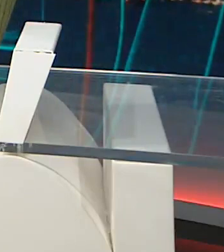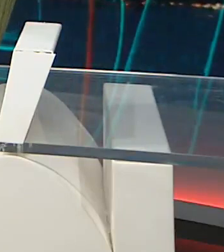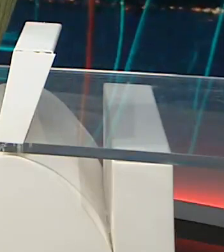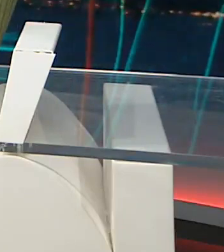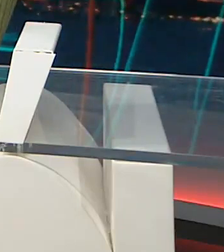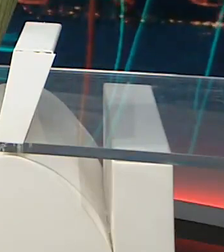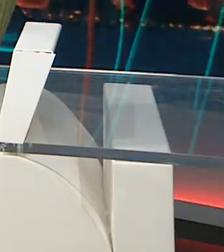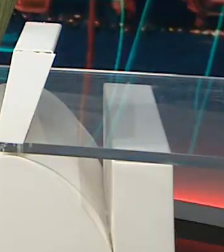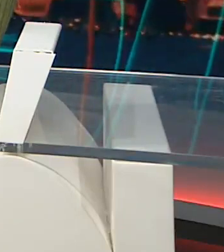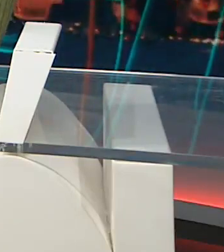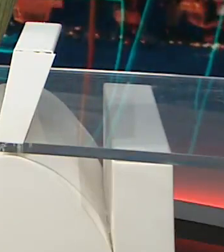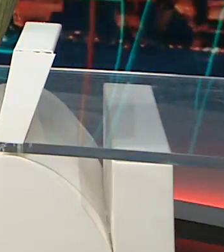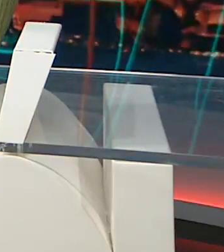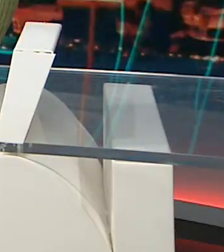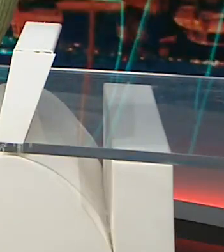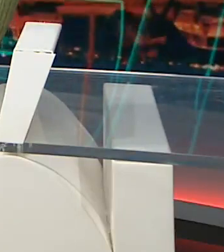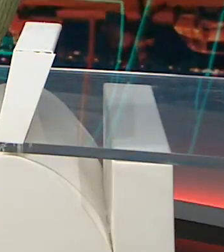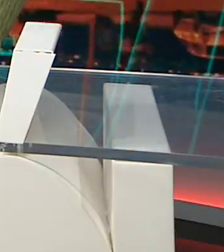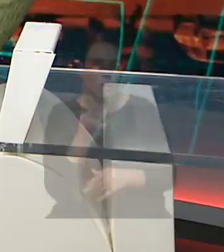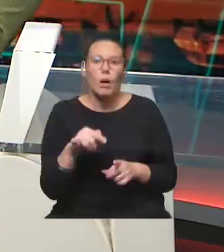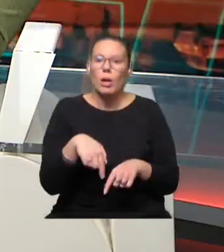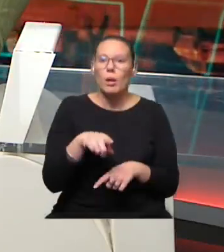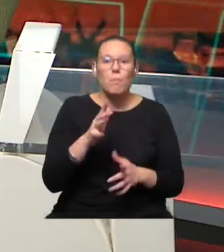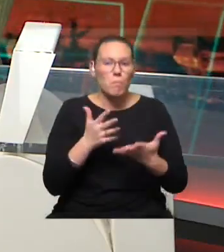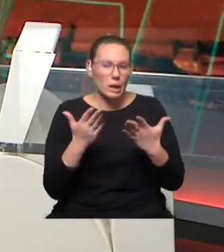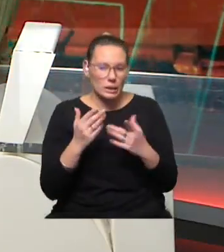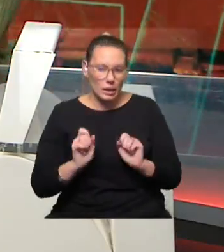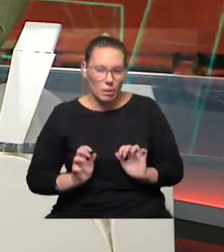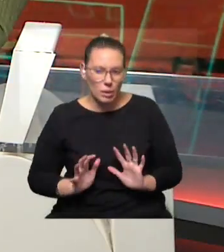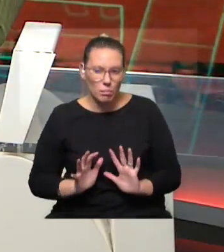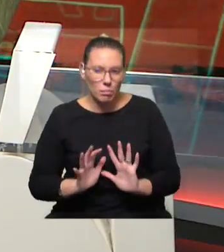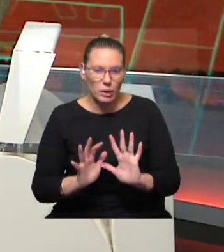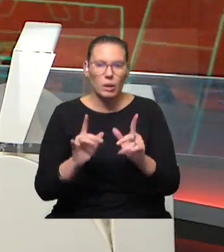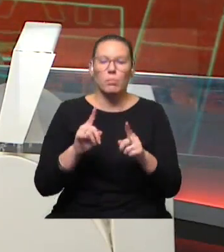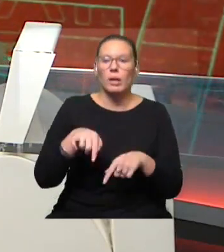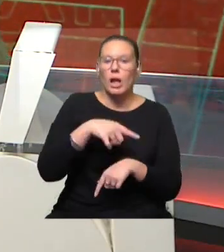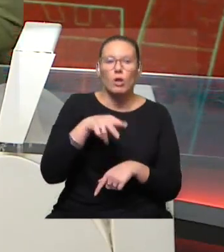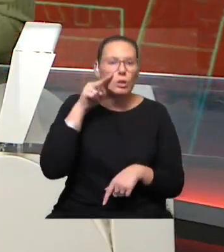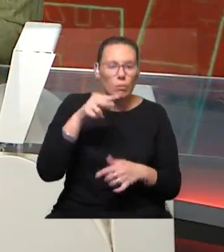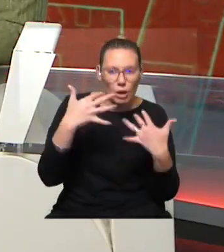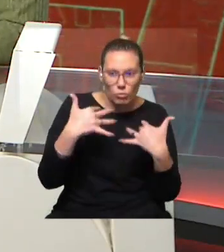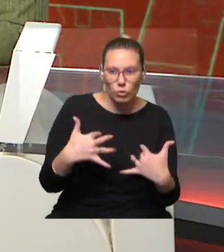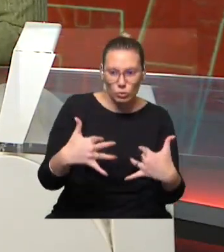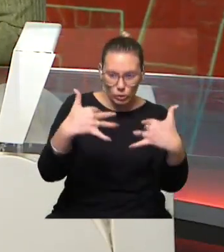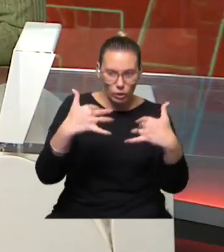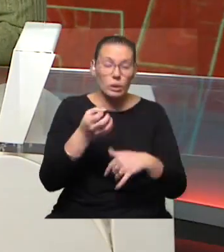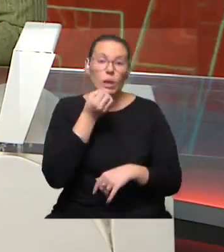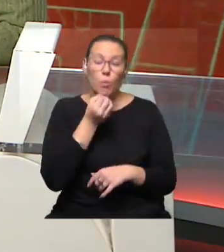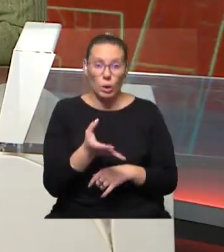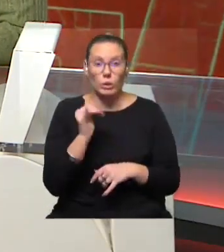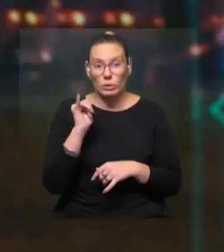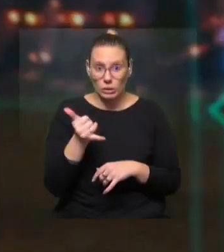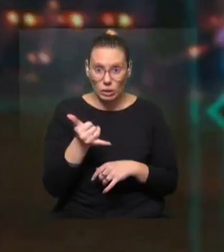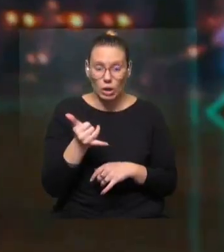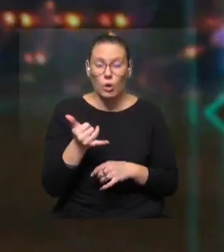dice no sí sí parece que hay como que arreglar si querés ir a ver las funciones etcétera Está bueno eso